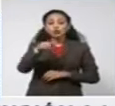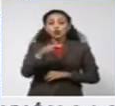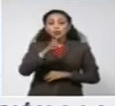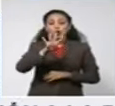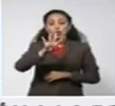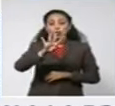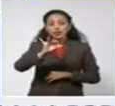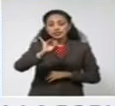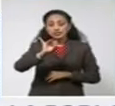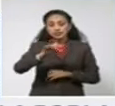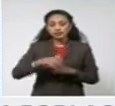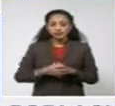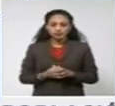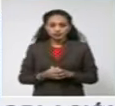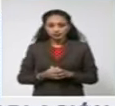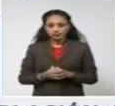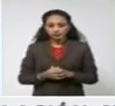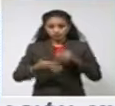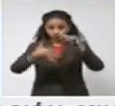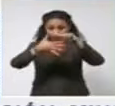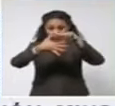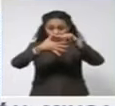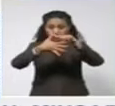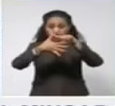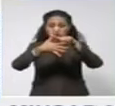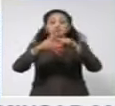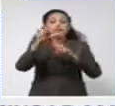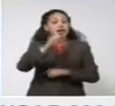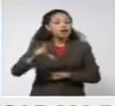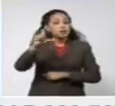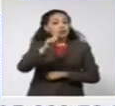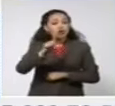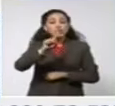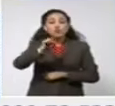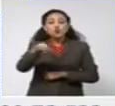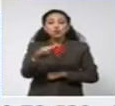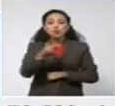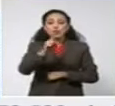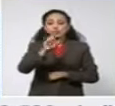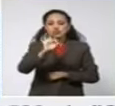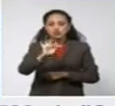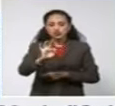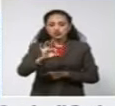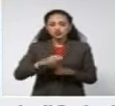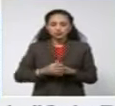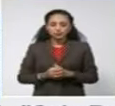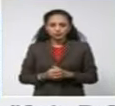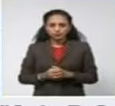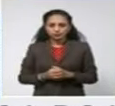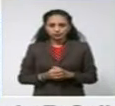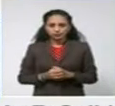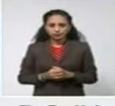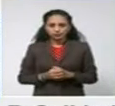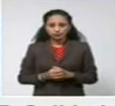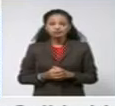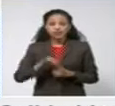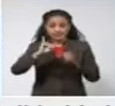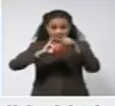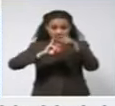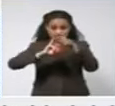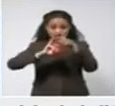4,47, Camagüey con una tasa de 1,18 y Holguín con una tasa